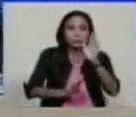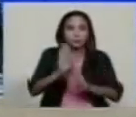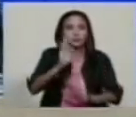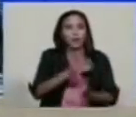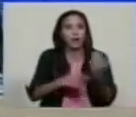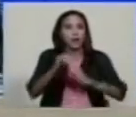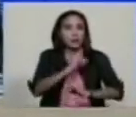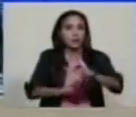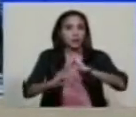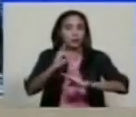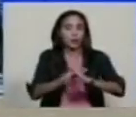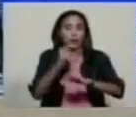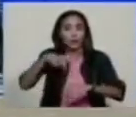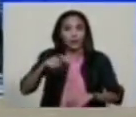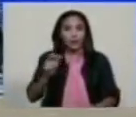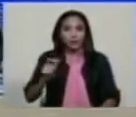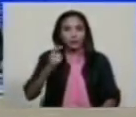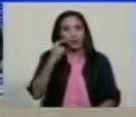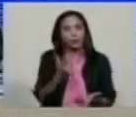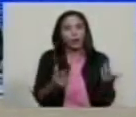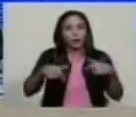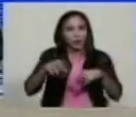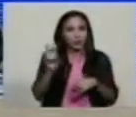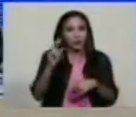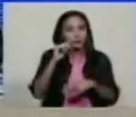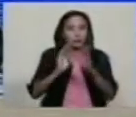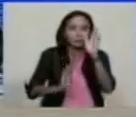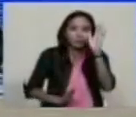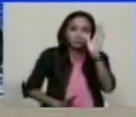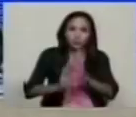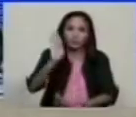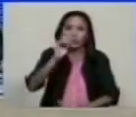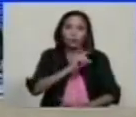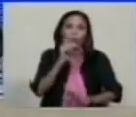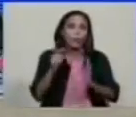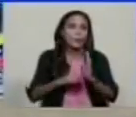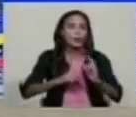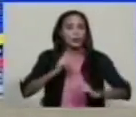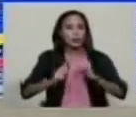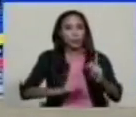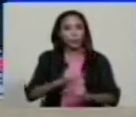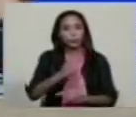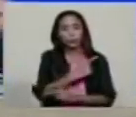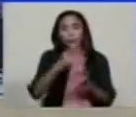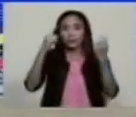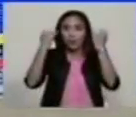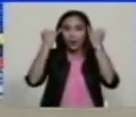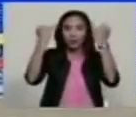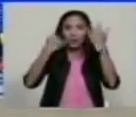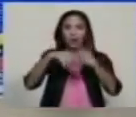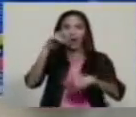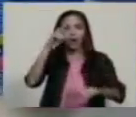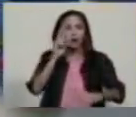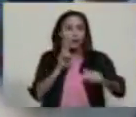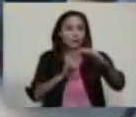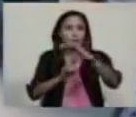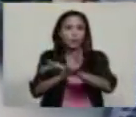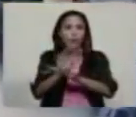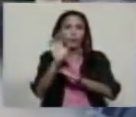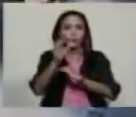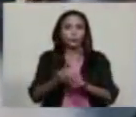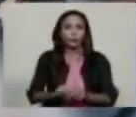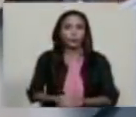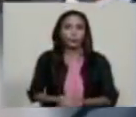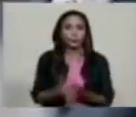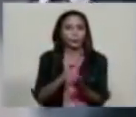que Venezuela necesita hacia adentro para el desarrollo de sus fuerzas productivas. Ese es el concepto sencillo que lo